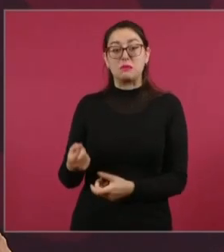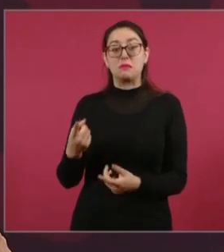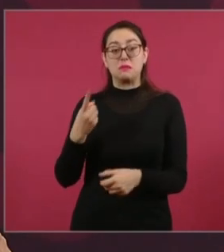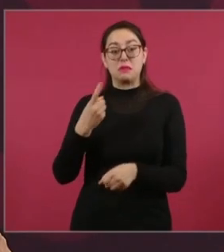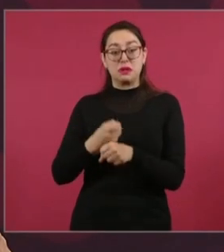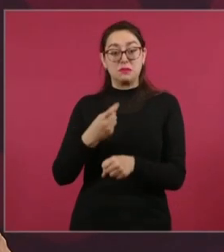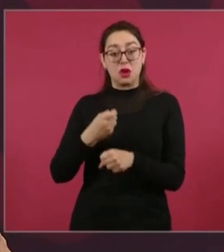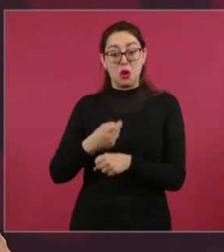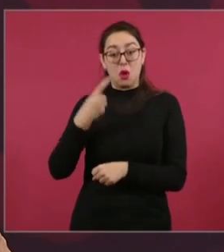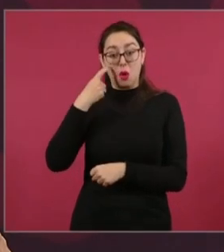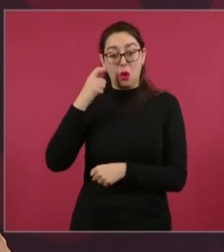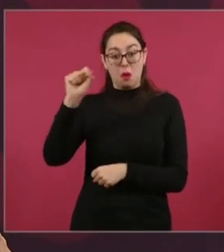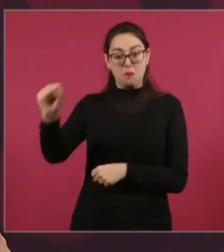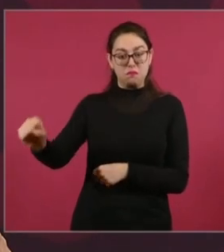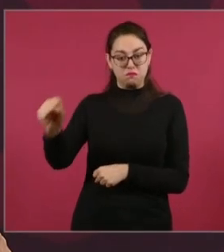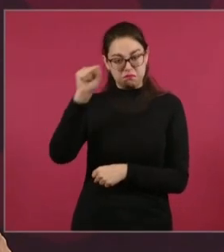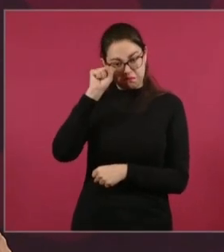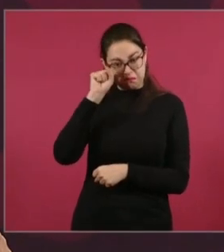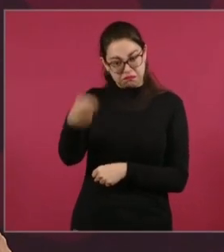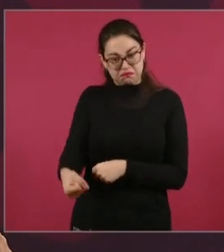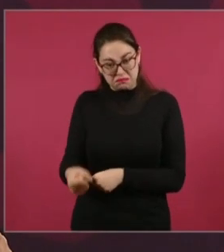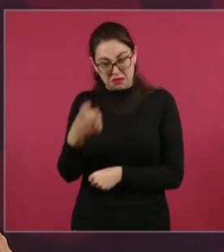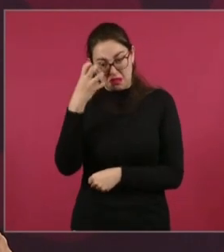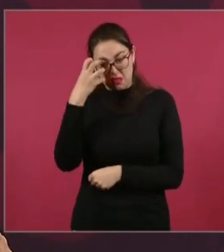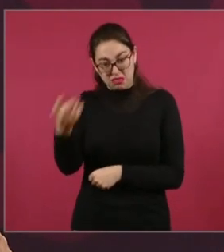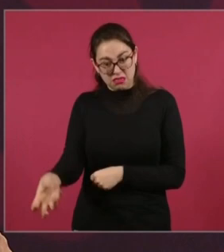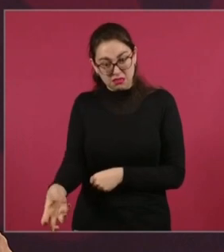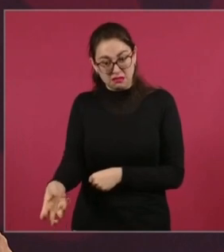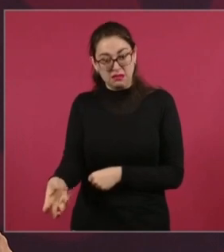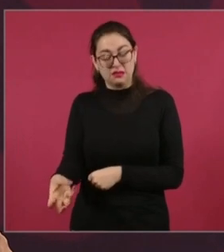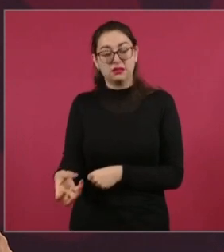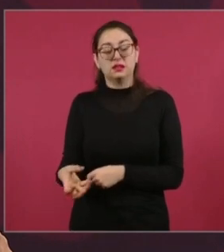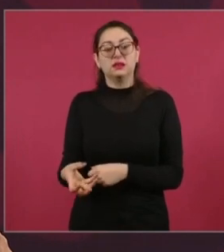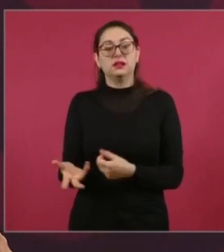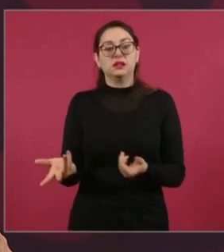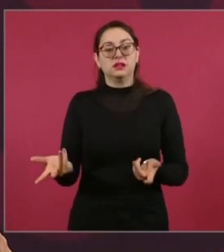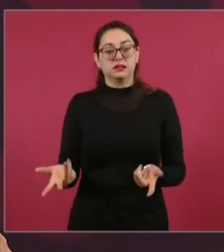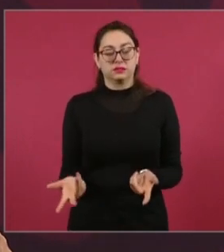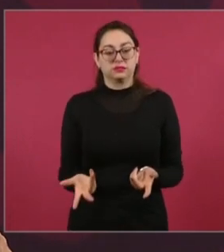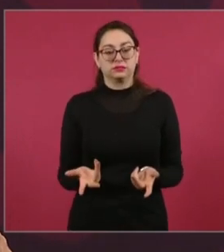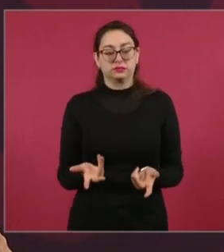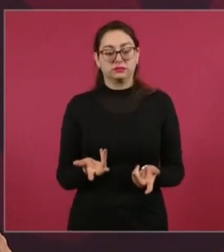bueno que tenía en la ciudadela,